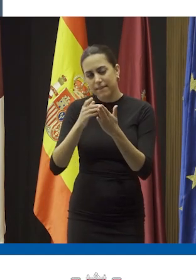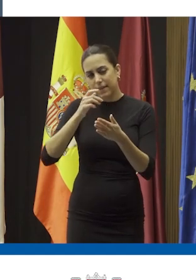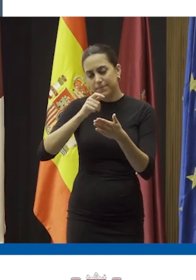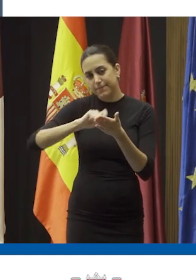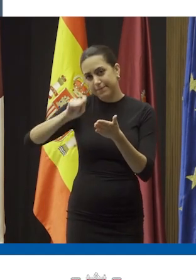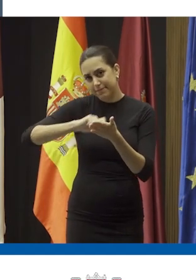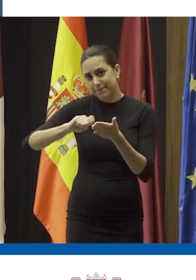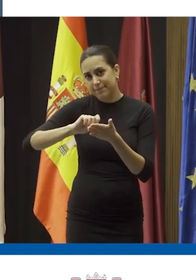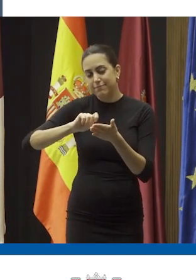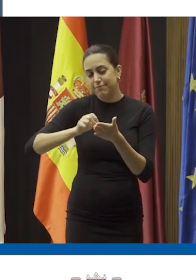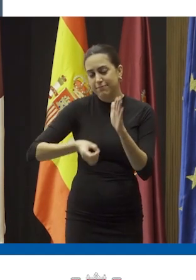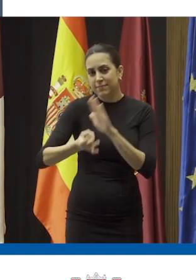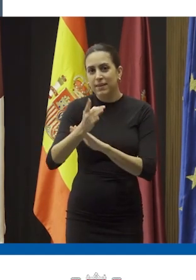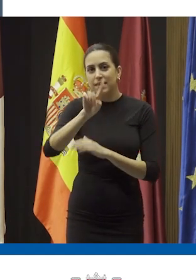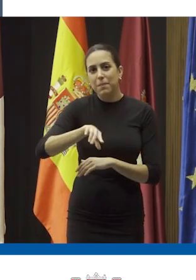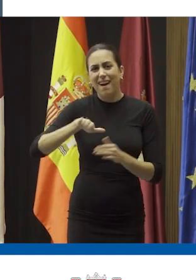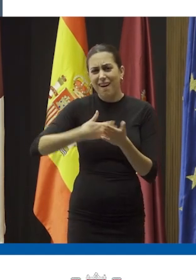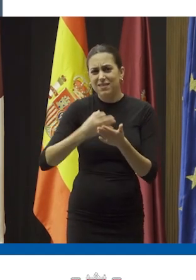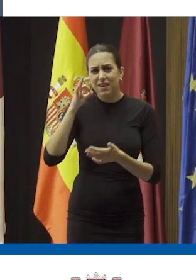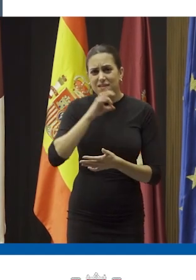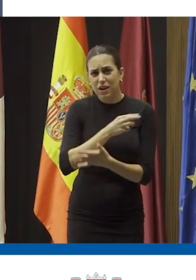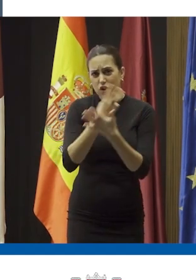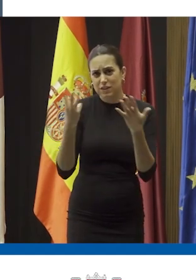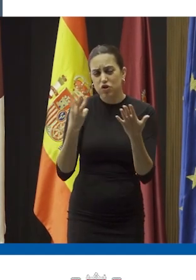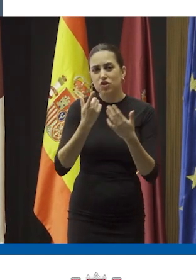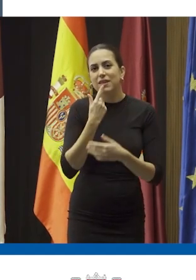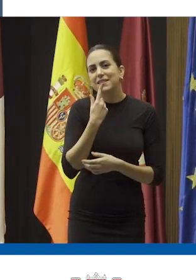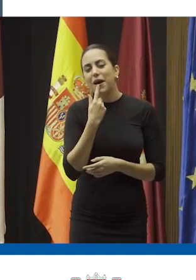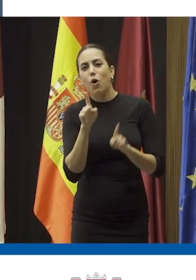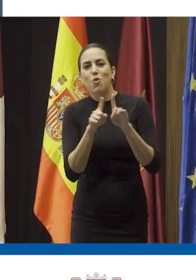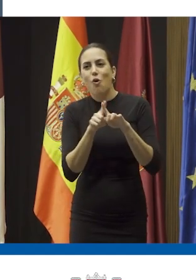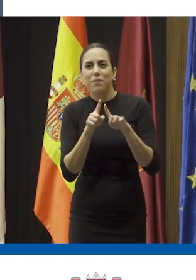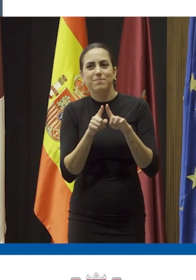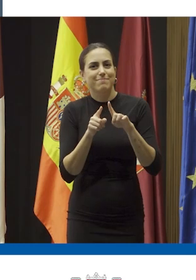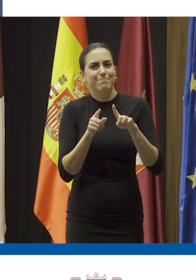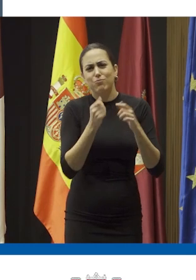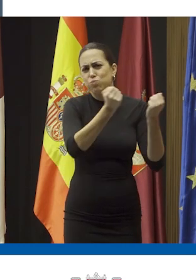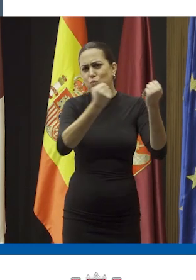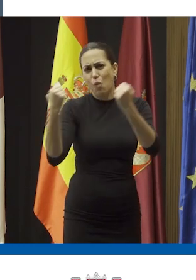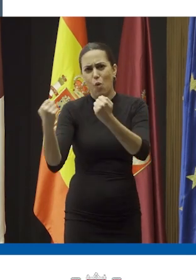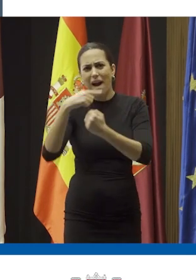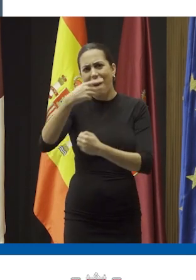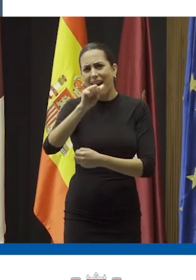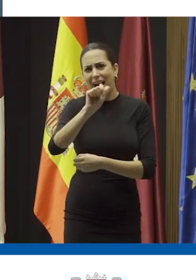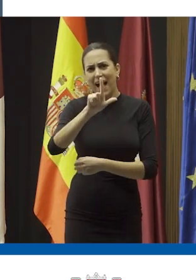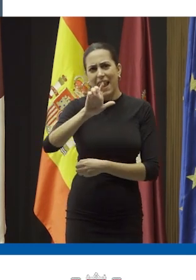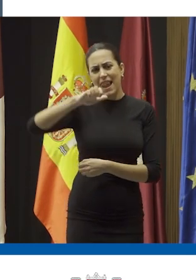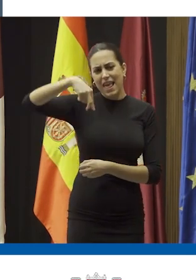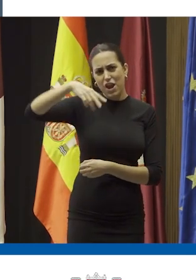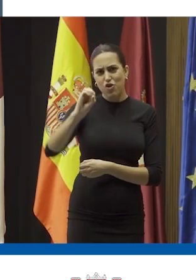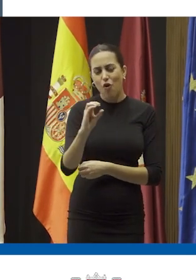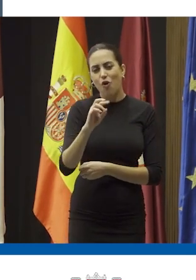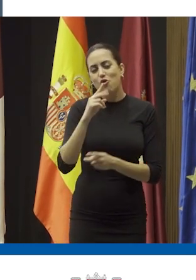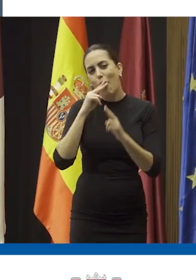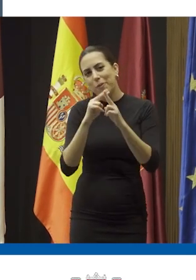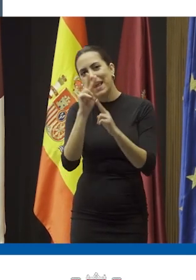XVIII. Galeno era el divino Galeno. No se puede contradecir a Galeno. Galeno dicit, como ahora